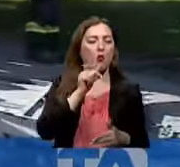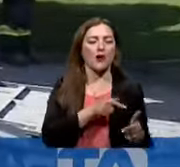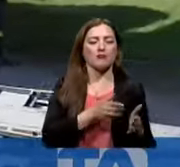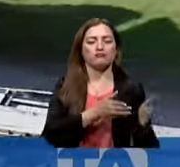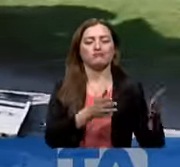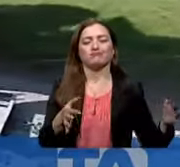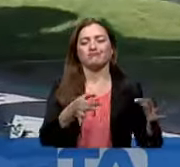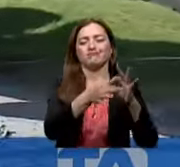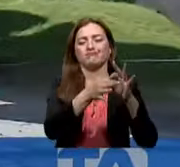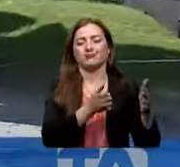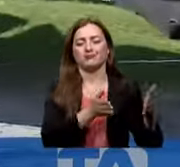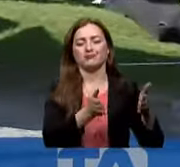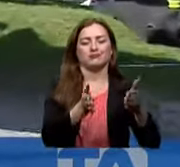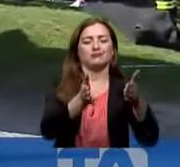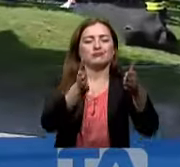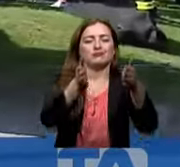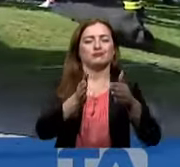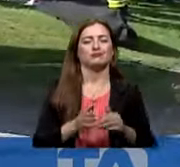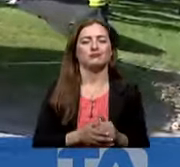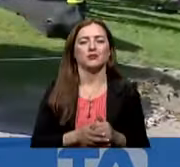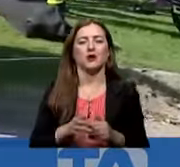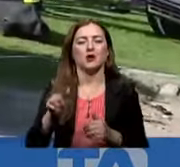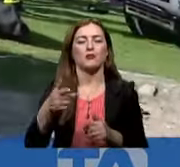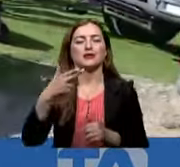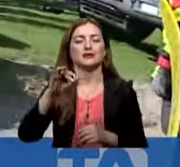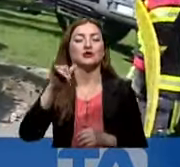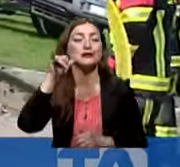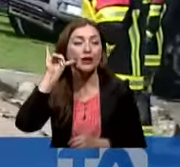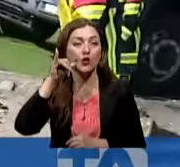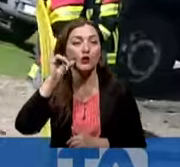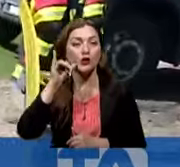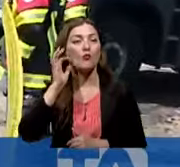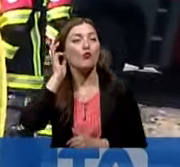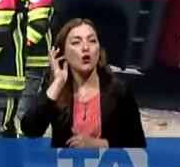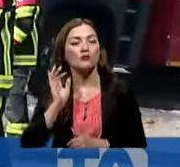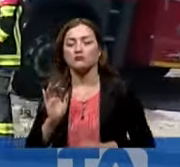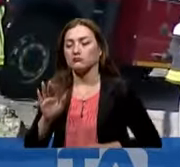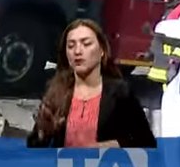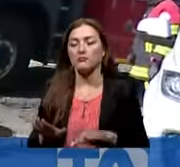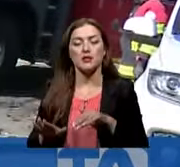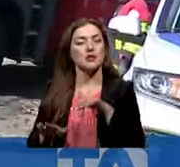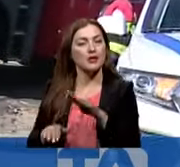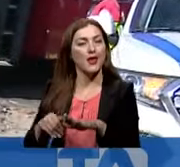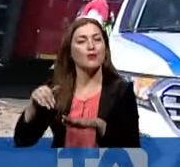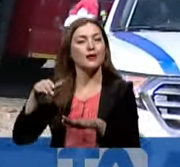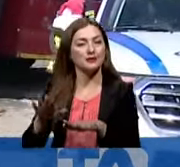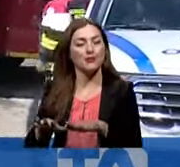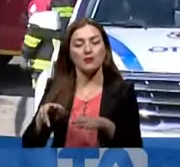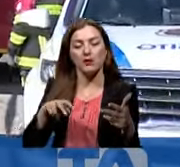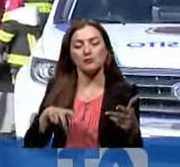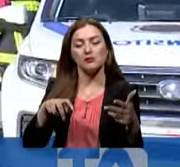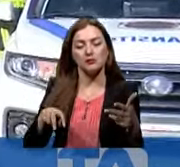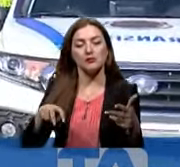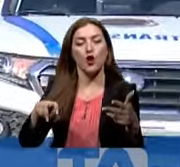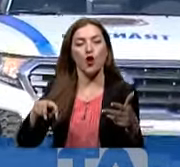también termina por el Valle de los Chillos en Sangolquí, pues caminaba por esta vía como les señalaba y fue ahí